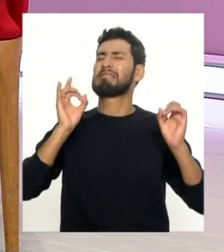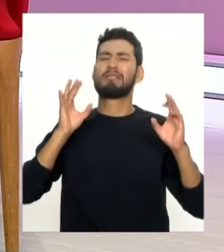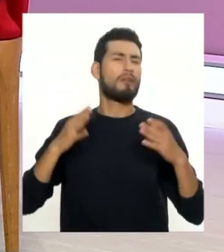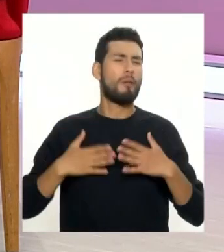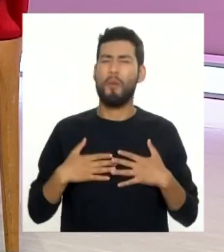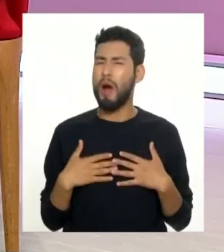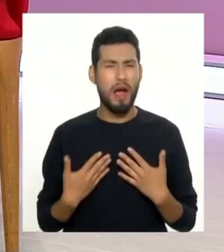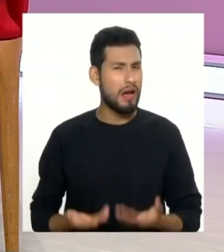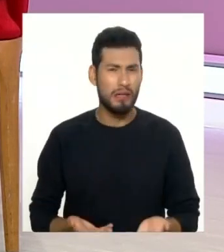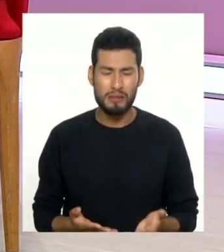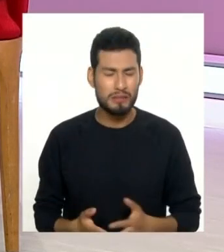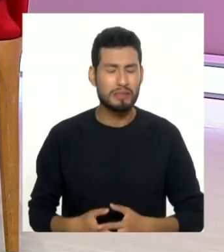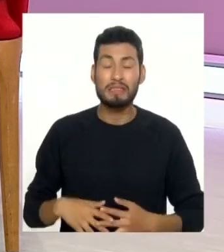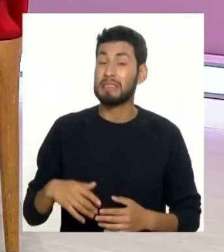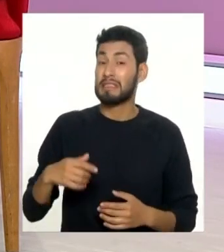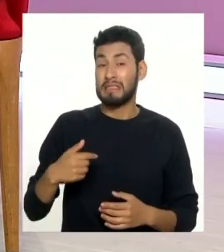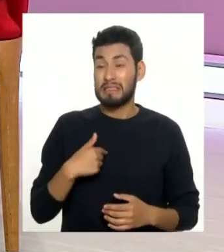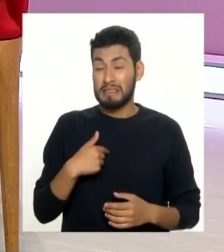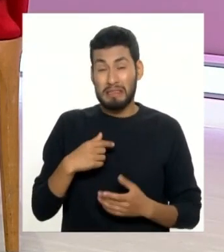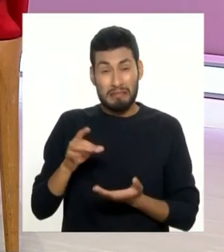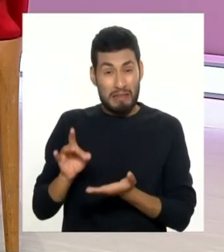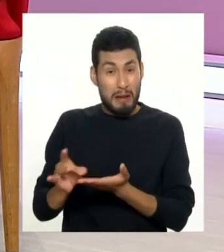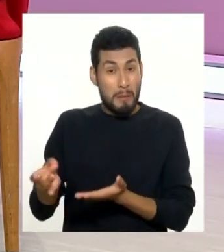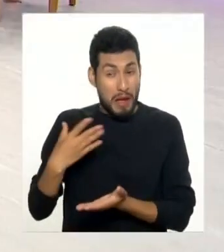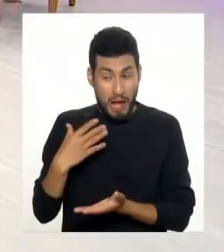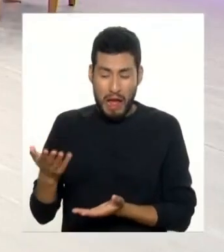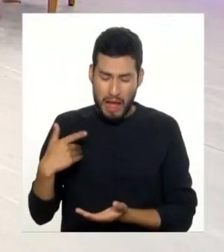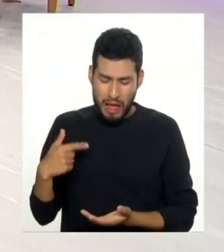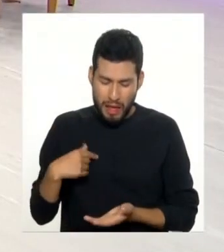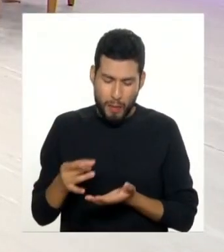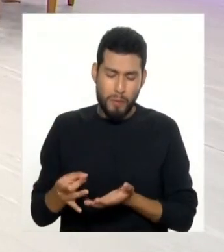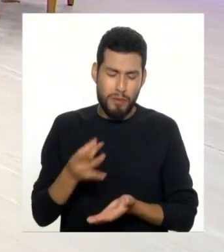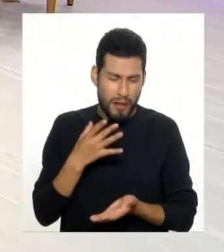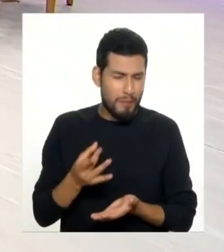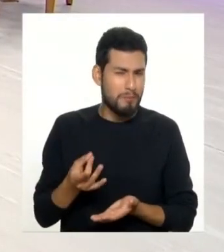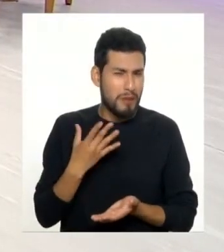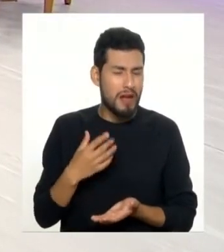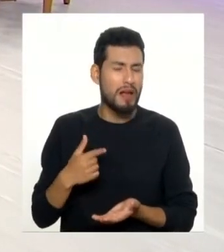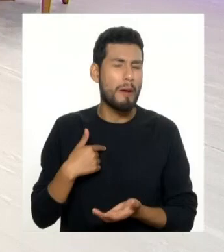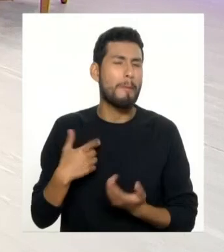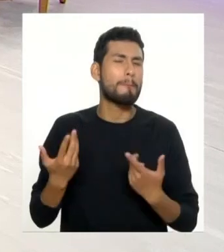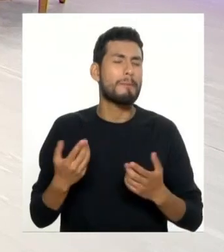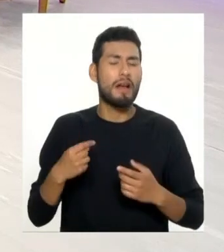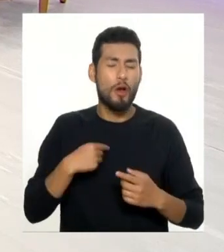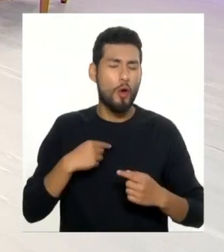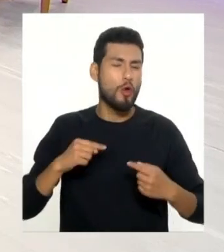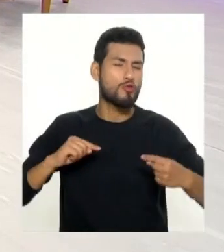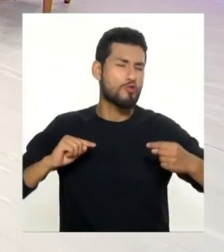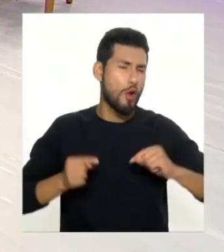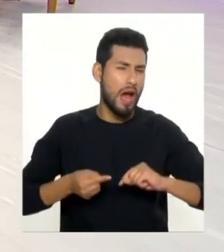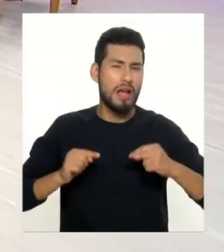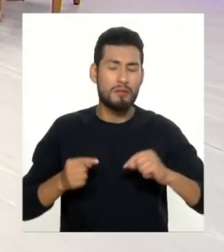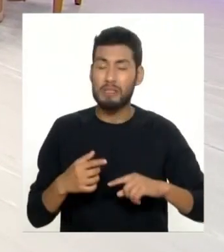me han recetado pastillas Medicop para el dolor. Yo quisiera hacerle una